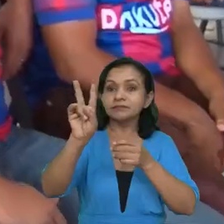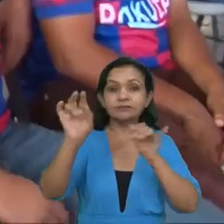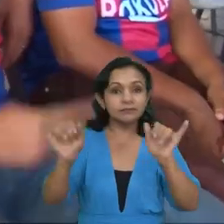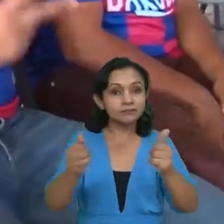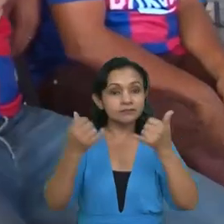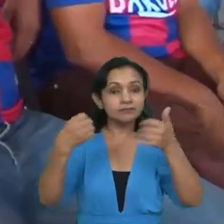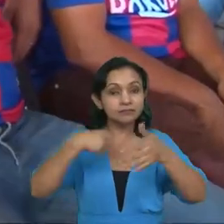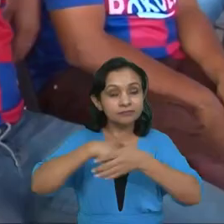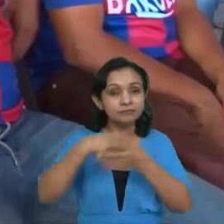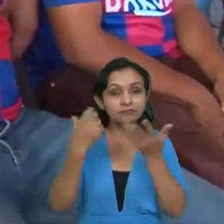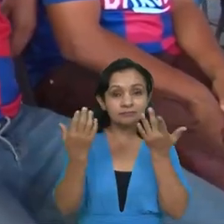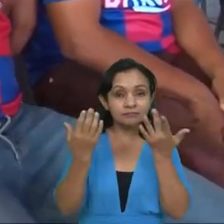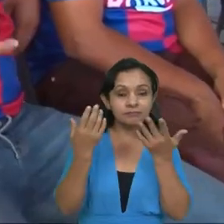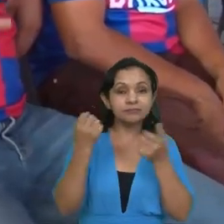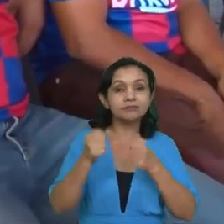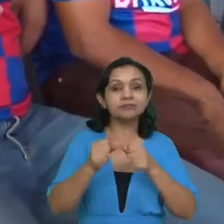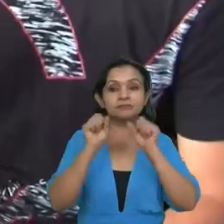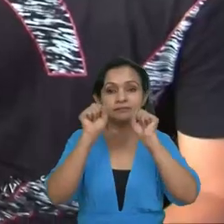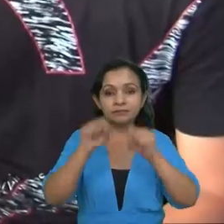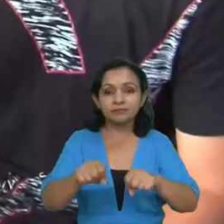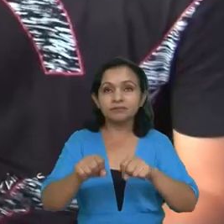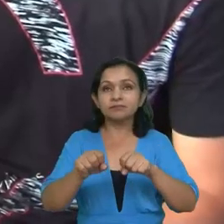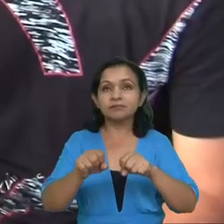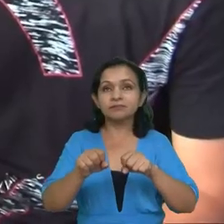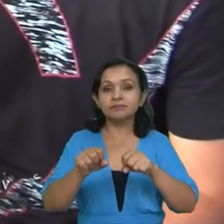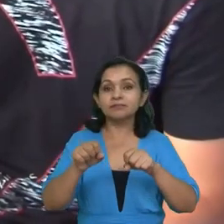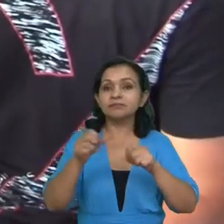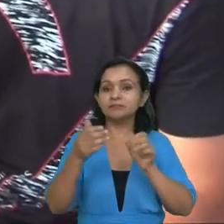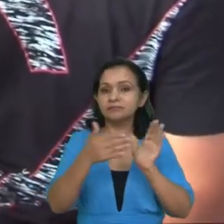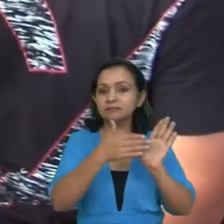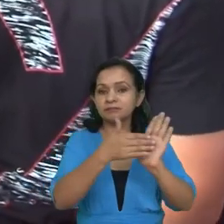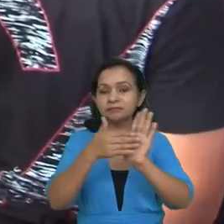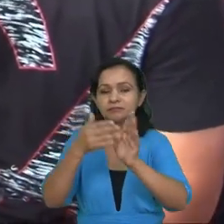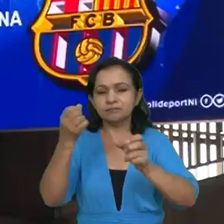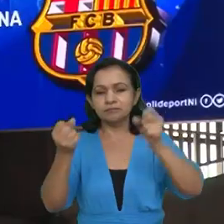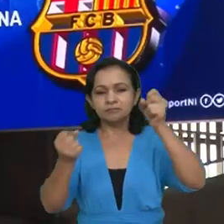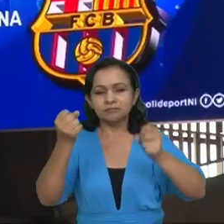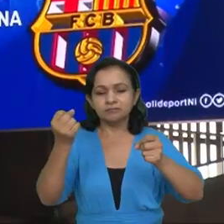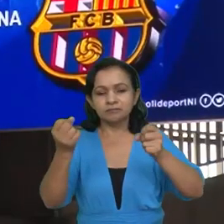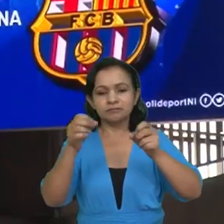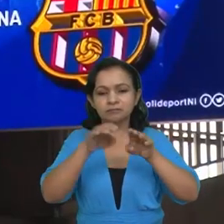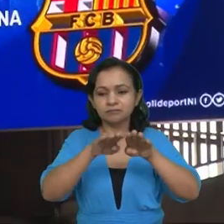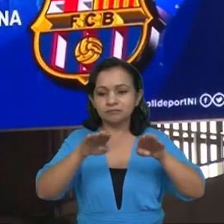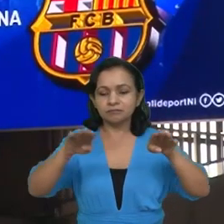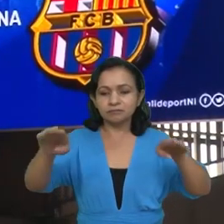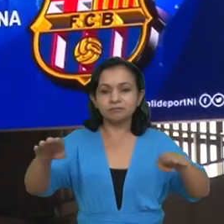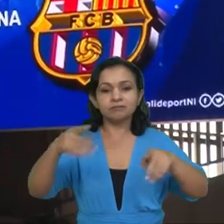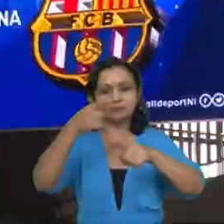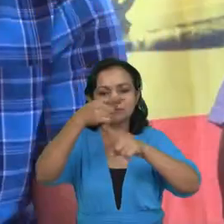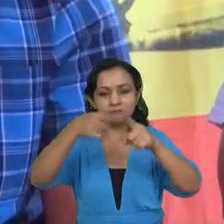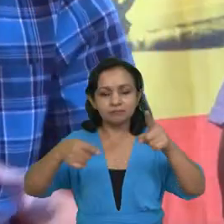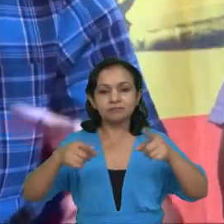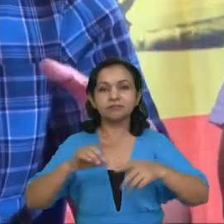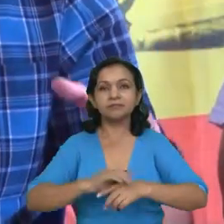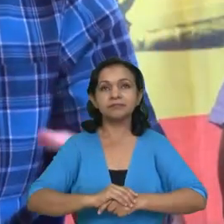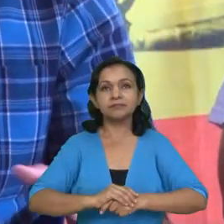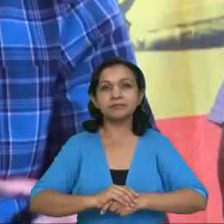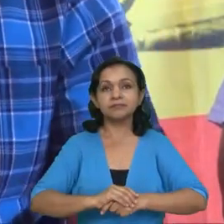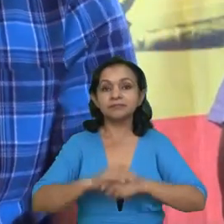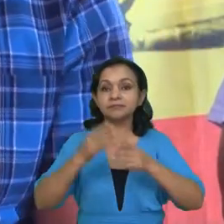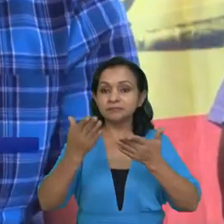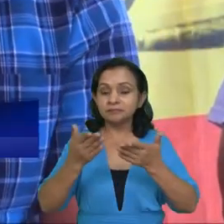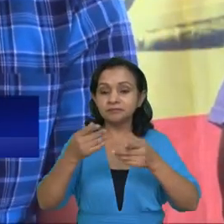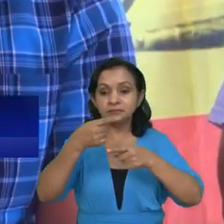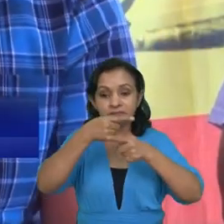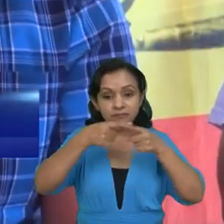partido más esperado del año podrán disfrutar de una exhibición de autos modificados durante el medio tiempo durante el medio